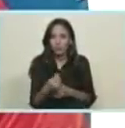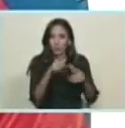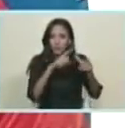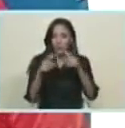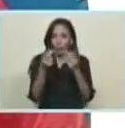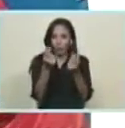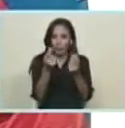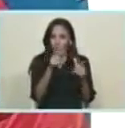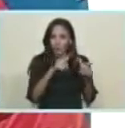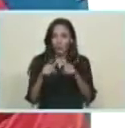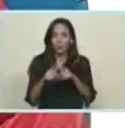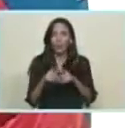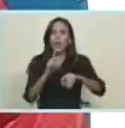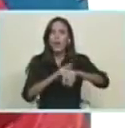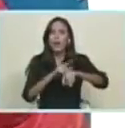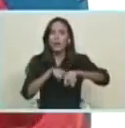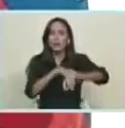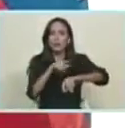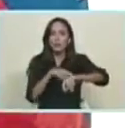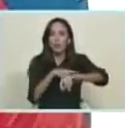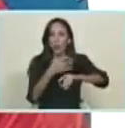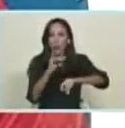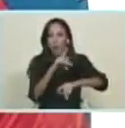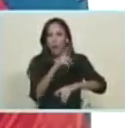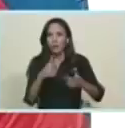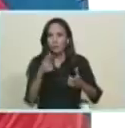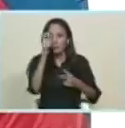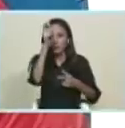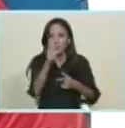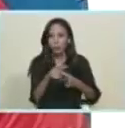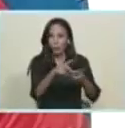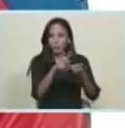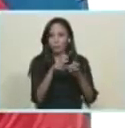O a esta hora no está llegando, Márquez.